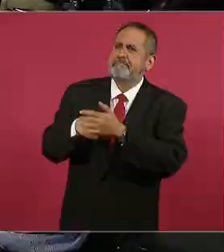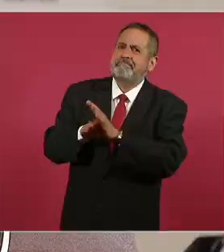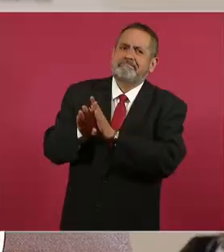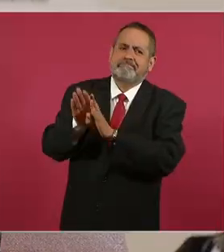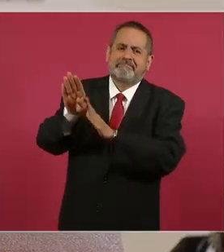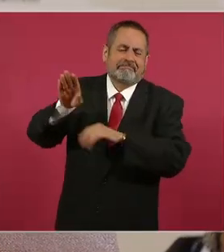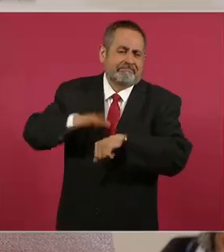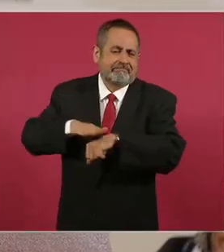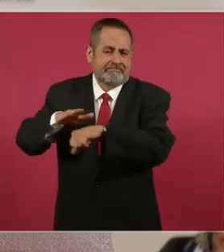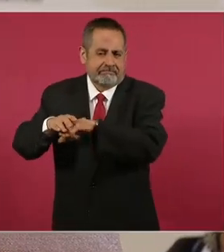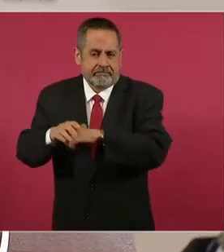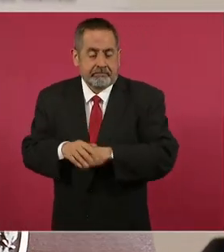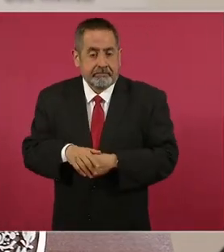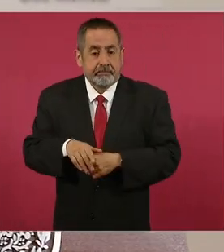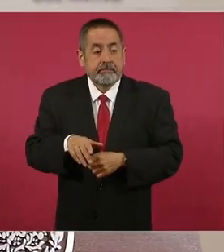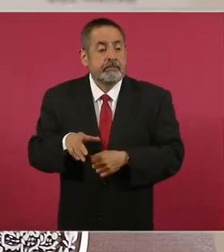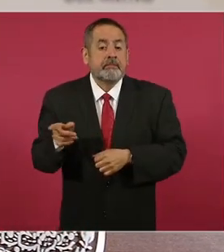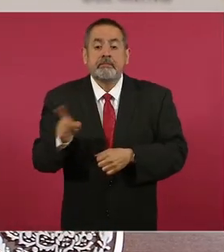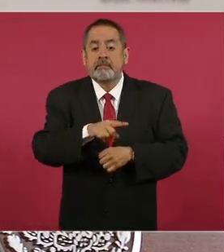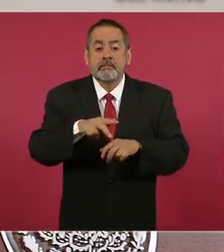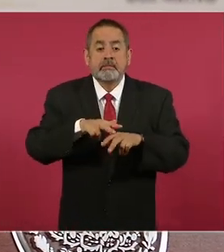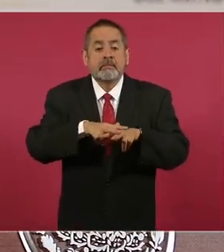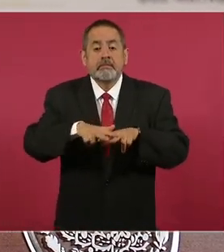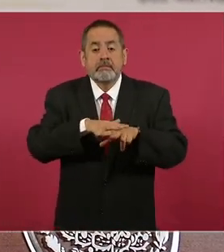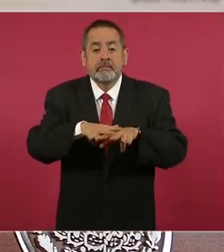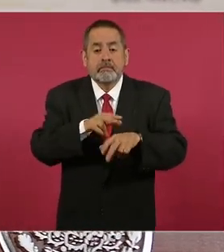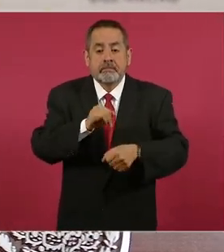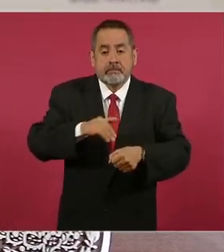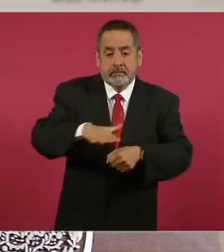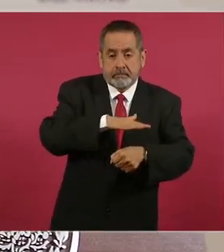avanzando. El del Istmo también, el tren,